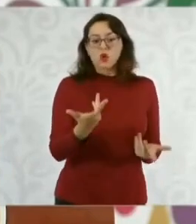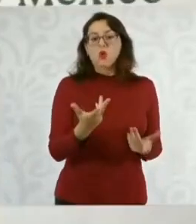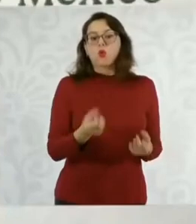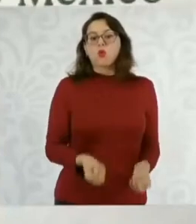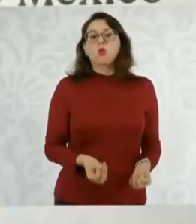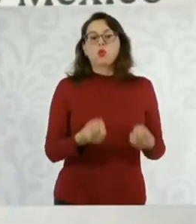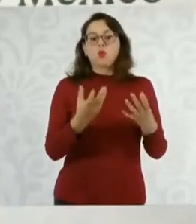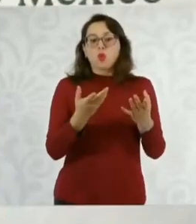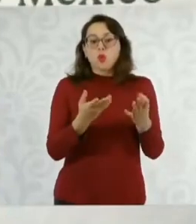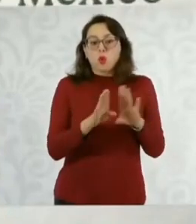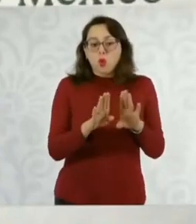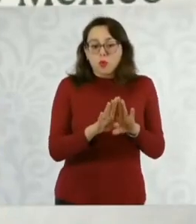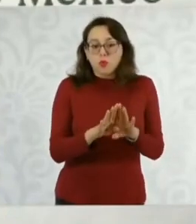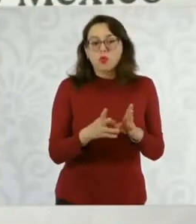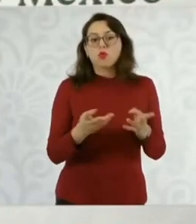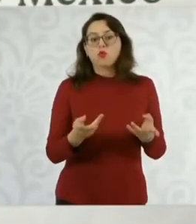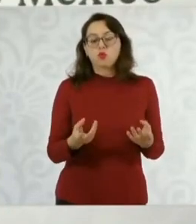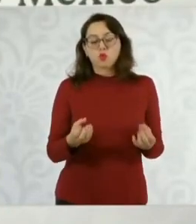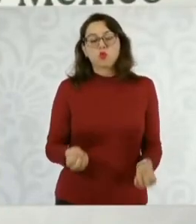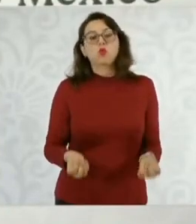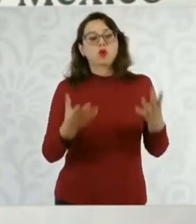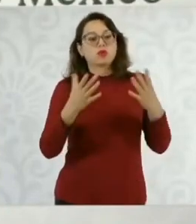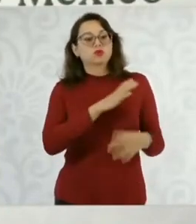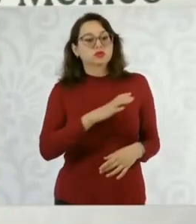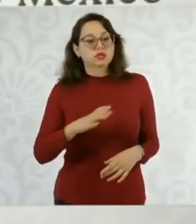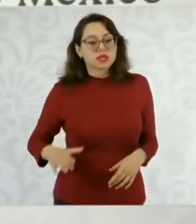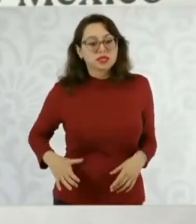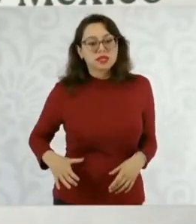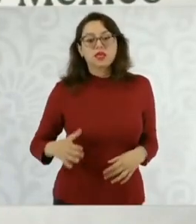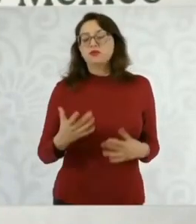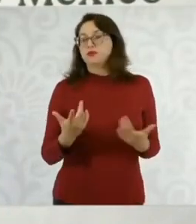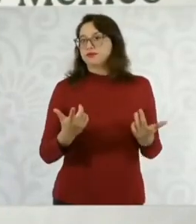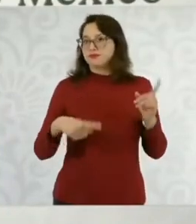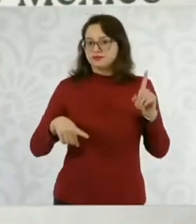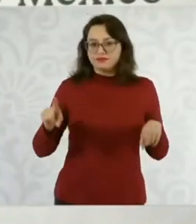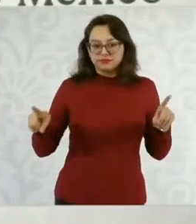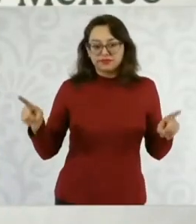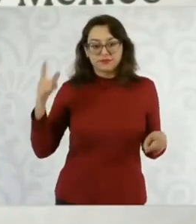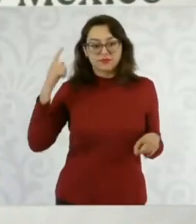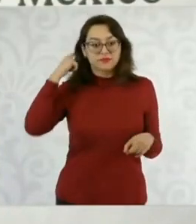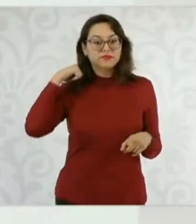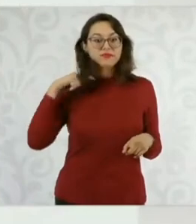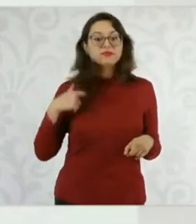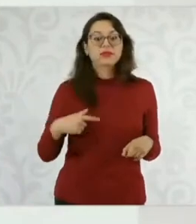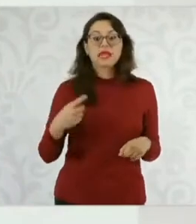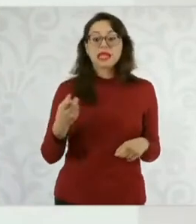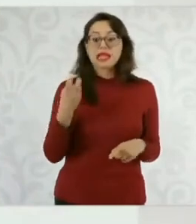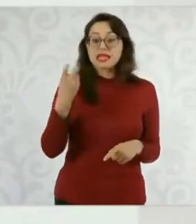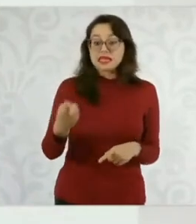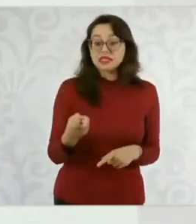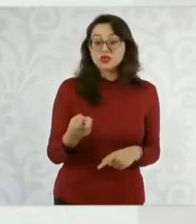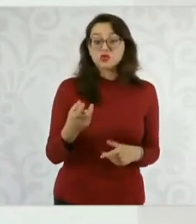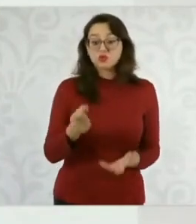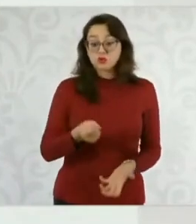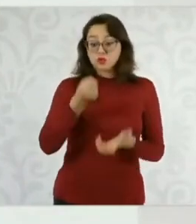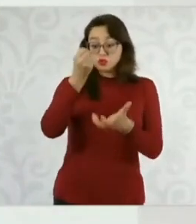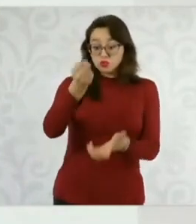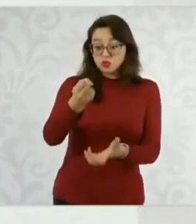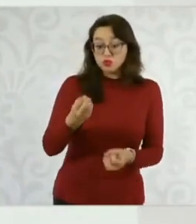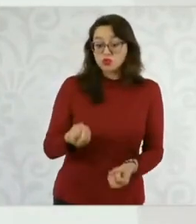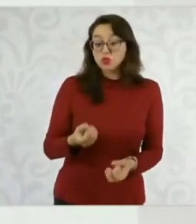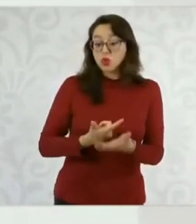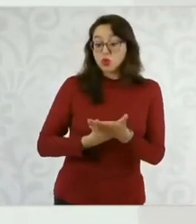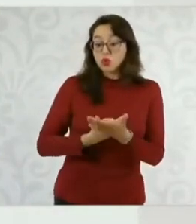más grandes por el número de candidatos y candidatas que hay. Eso en cuanto aumenta el